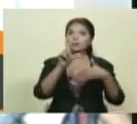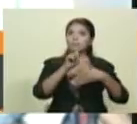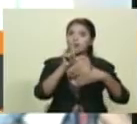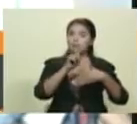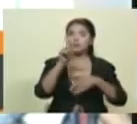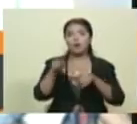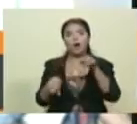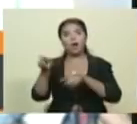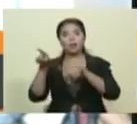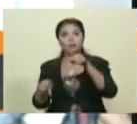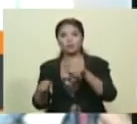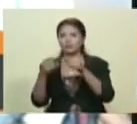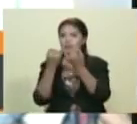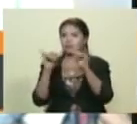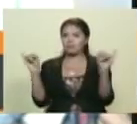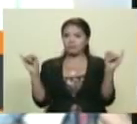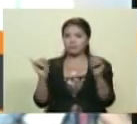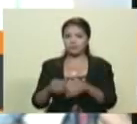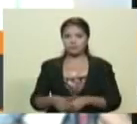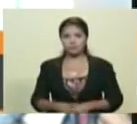medios independientes.